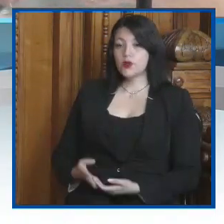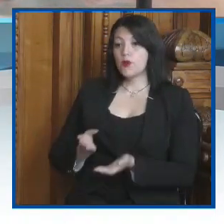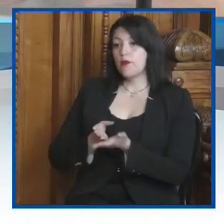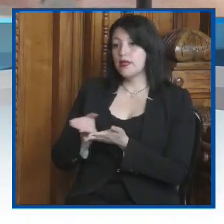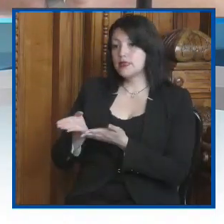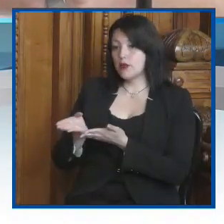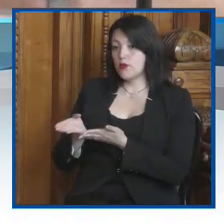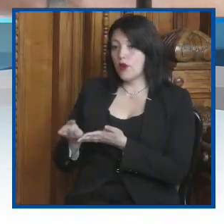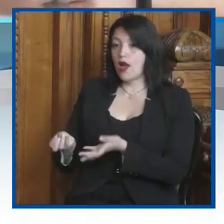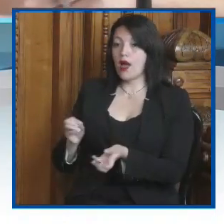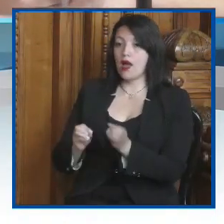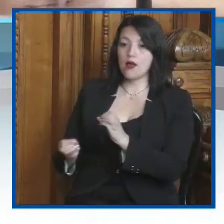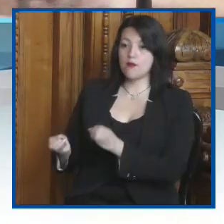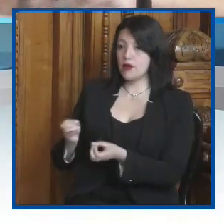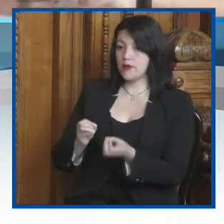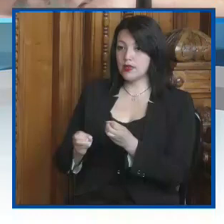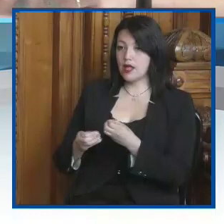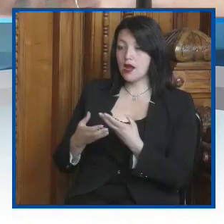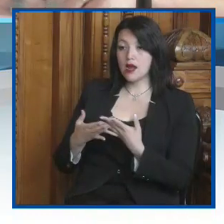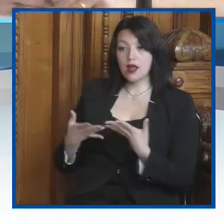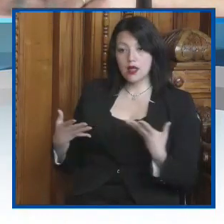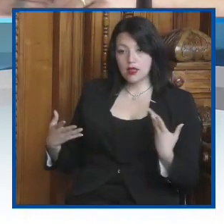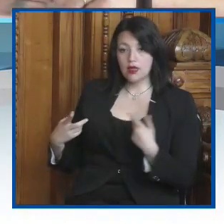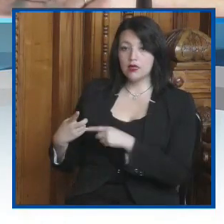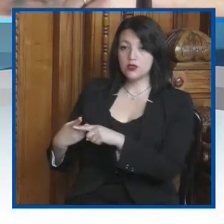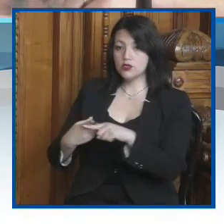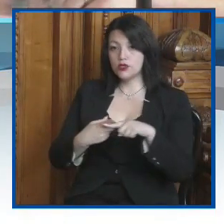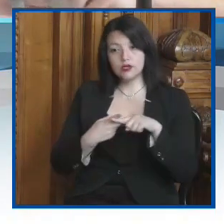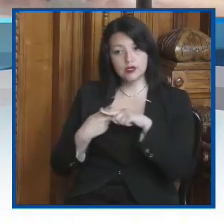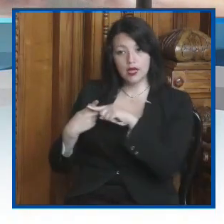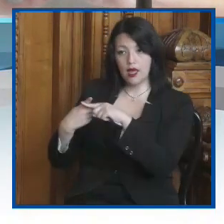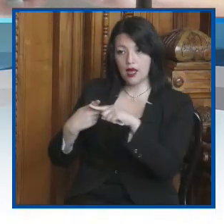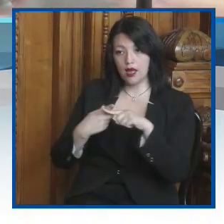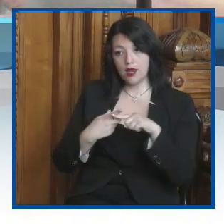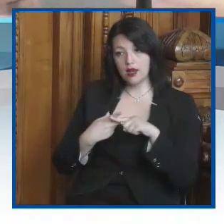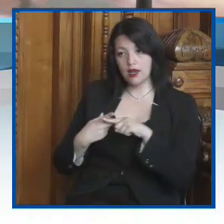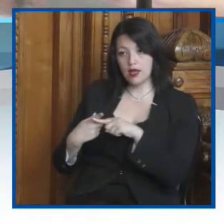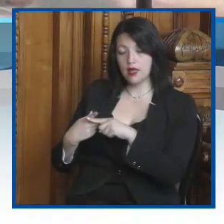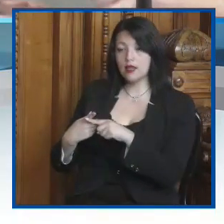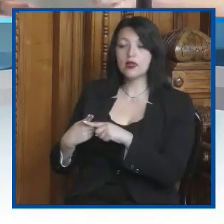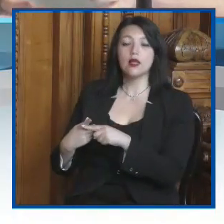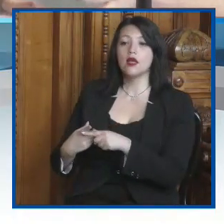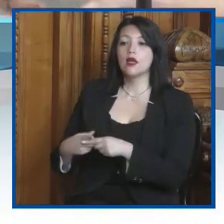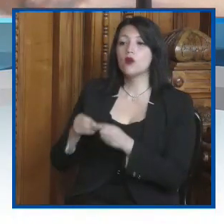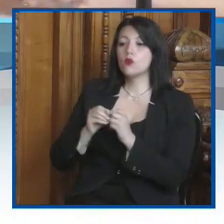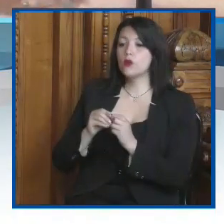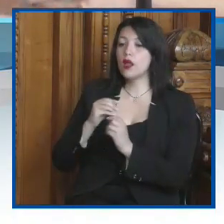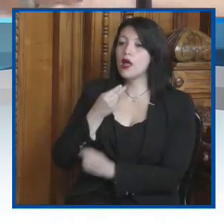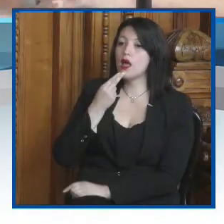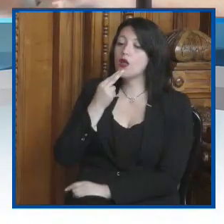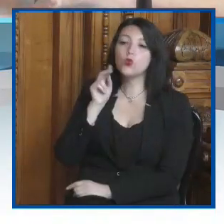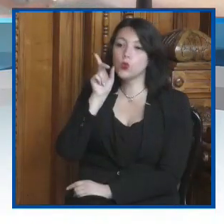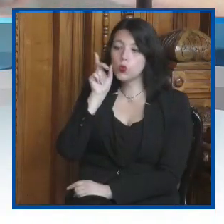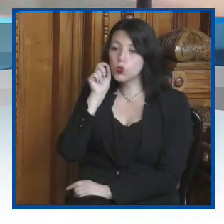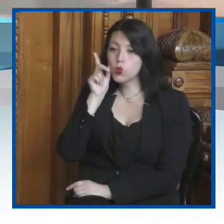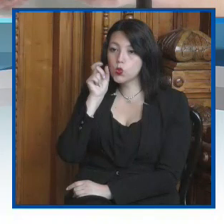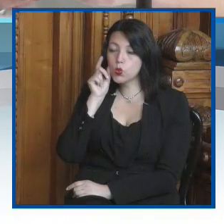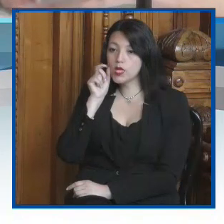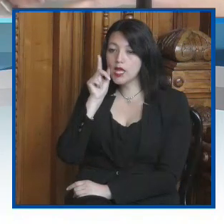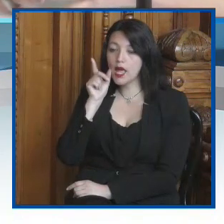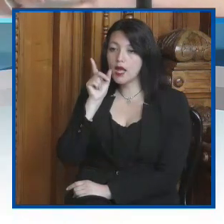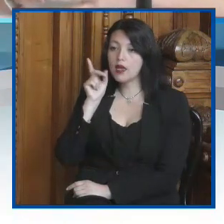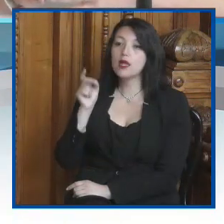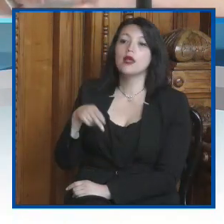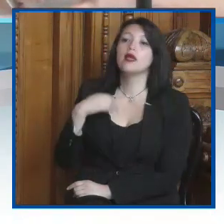empezamos a implementar la utilización de redes sociales por parte del juzgado. Creamos una cuenta de Twitter, una cuenta de